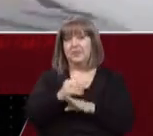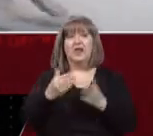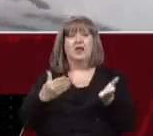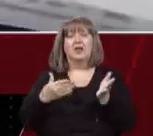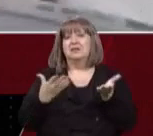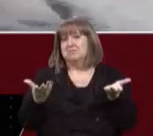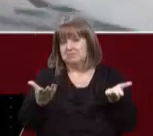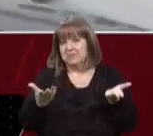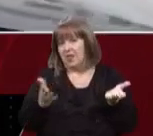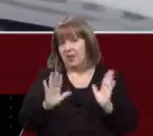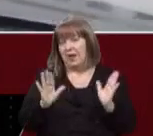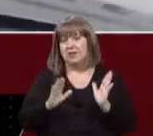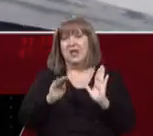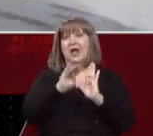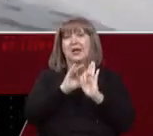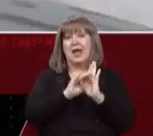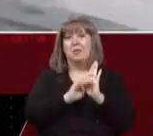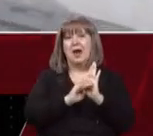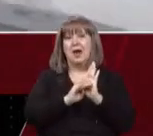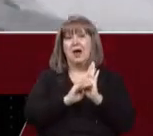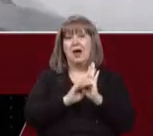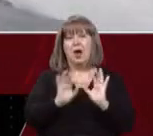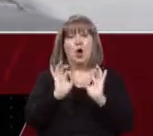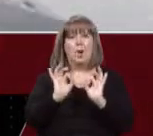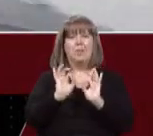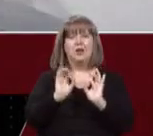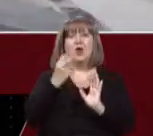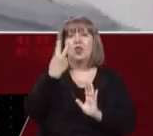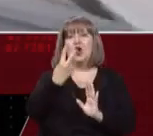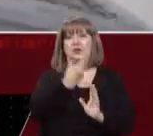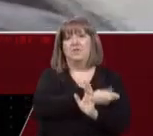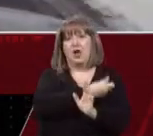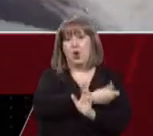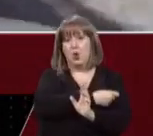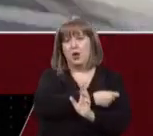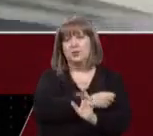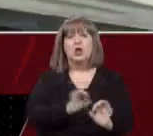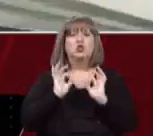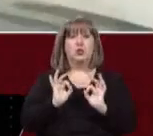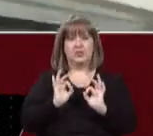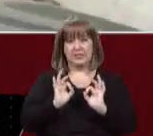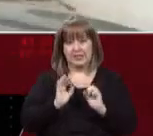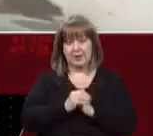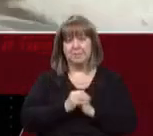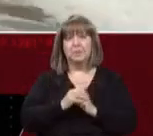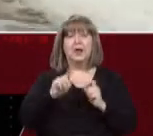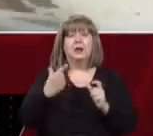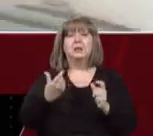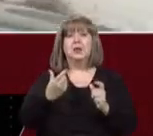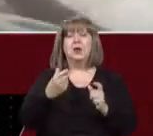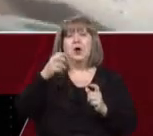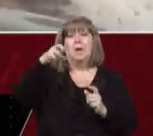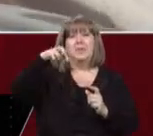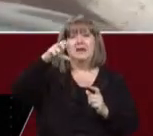Exacto es tener el esquema por lo menos el esquema completo de dos vacunas con eso ya es suficiente si no se presenta un